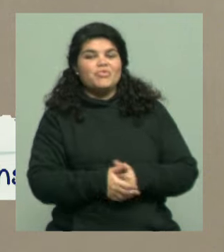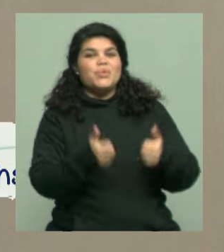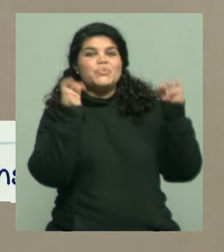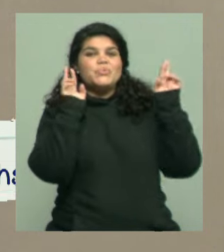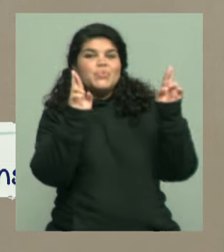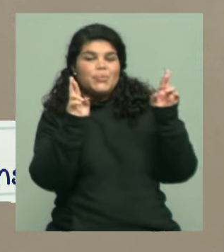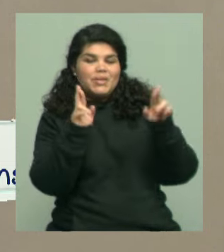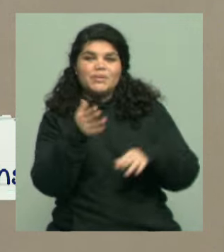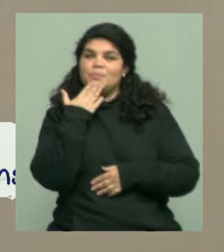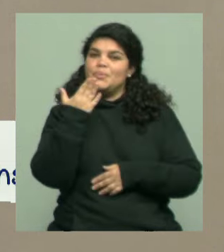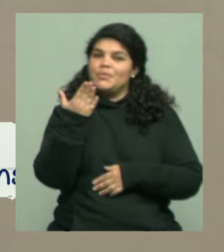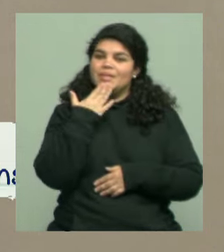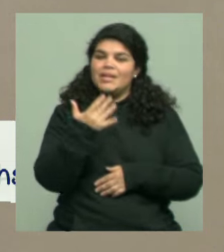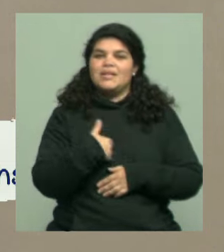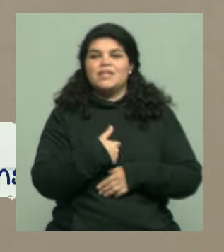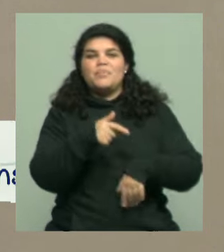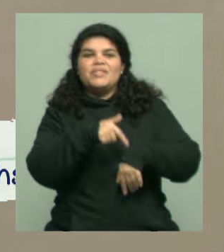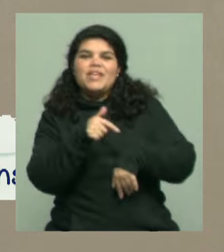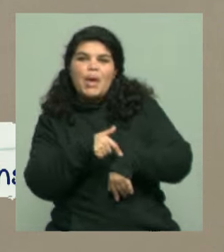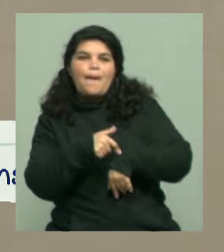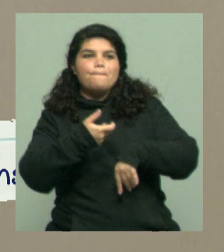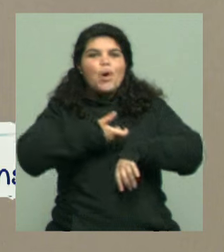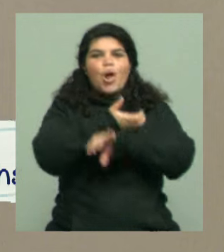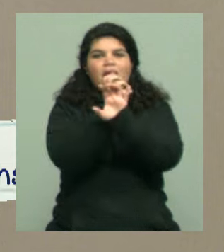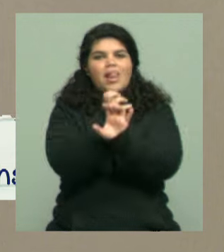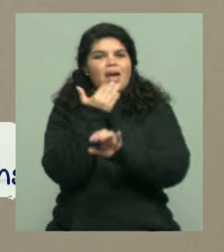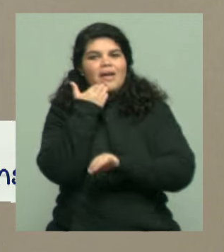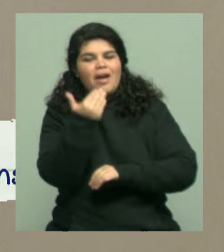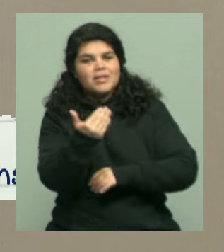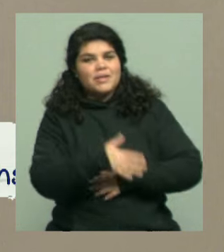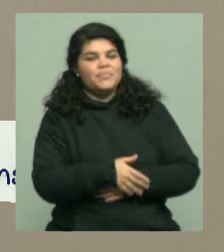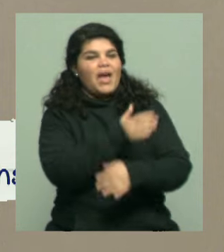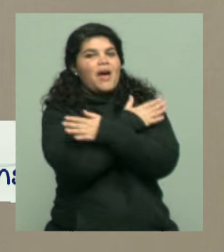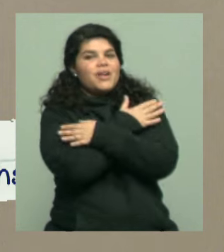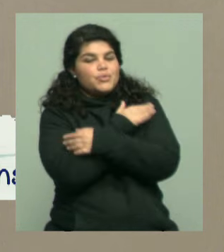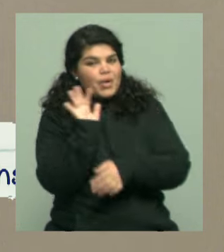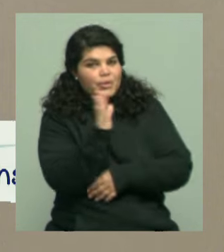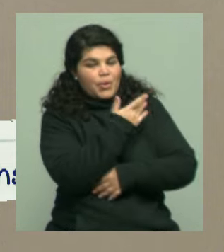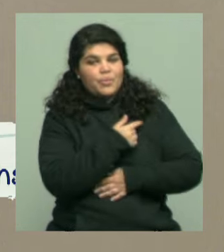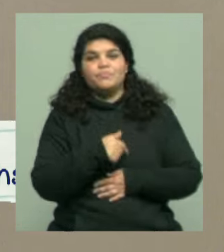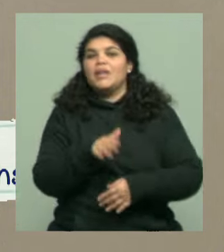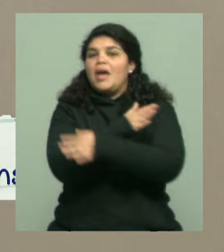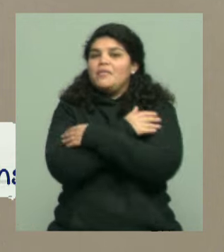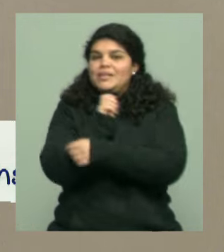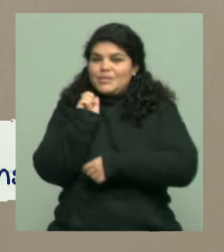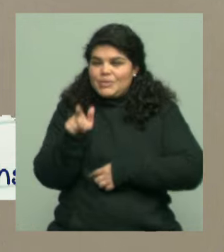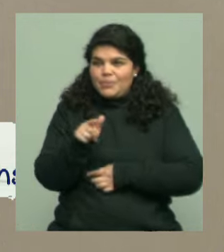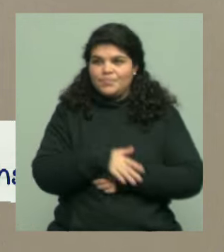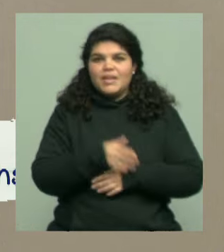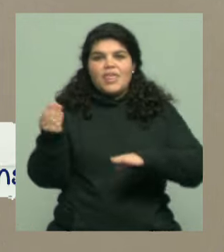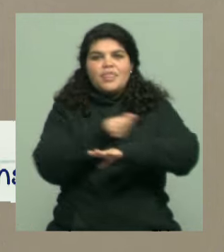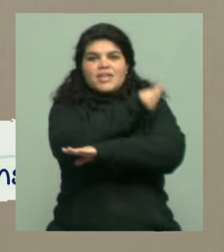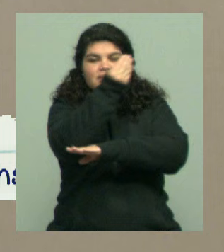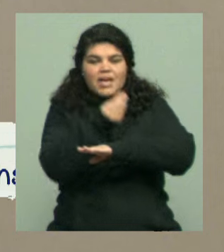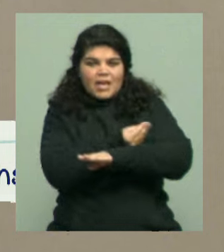Muchísimas gracias por el espacio y por el tiempo. Un abrazo a todos. Salud. A ustedes, muchas gracias. Leonardo Bucchio, diseñador y fundador